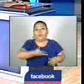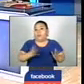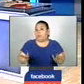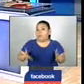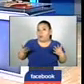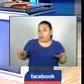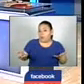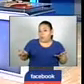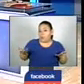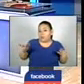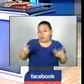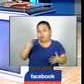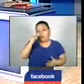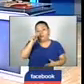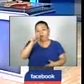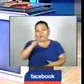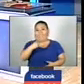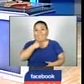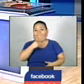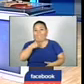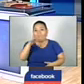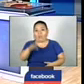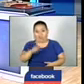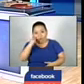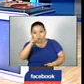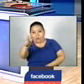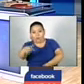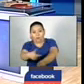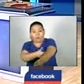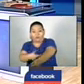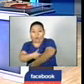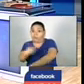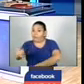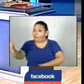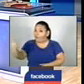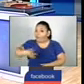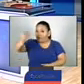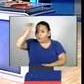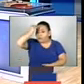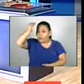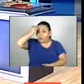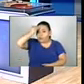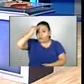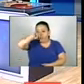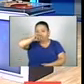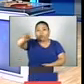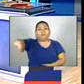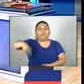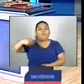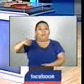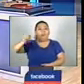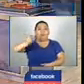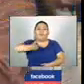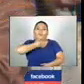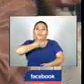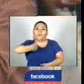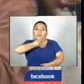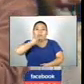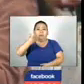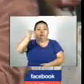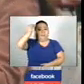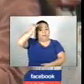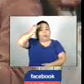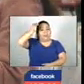hecho pues ya hay una situación un poco complicada en los hospitales, esto hay que tenerlo muy en claro, y creo que ya todos tenemos la información